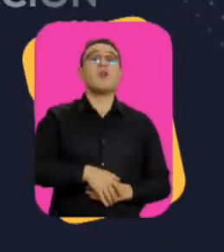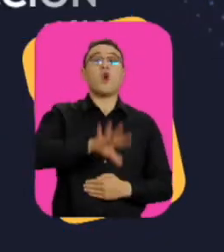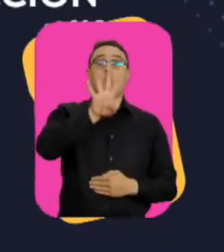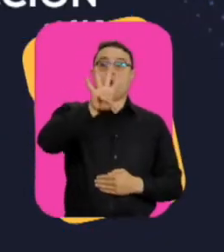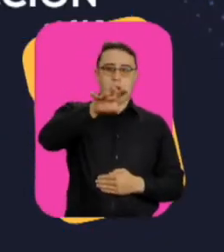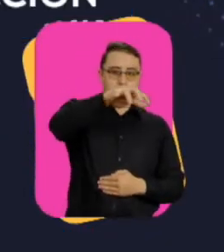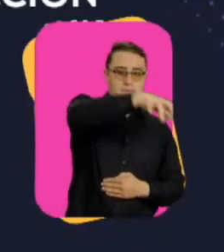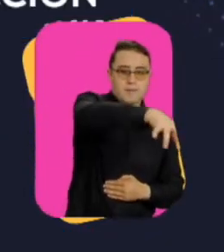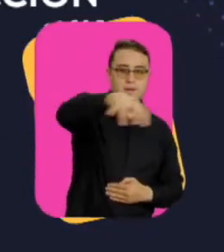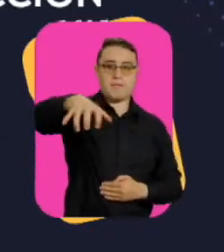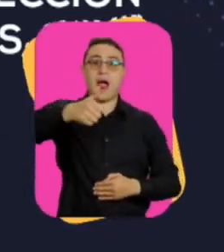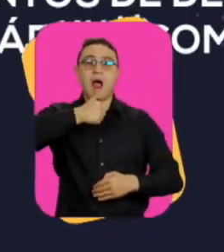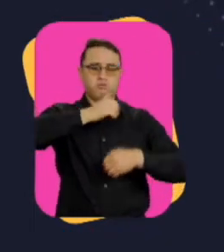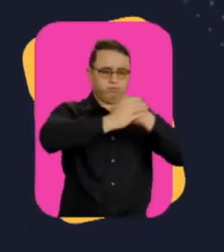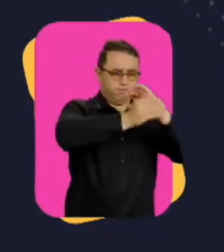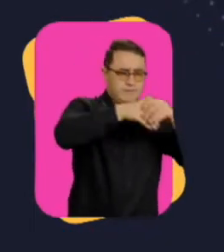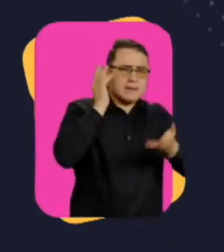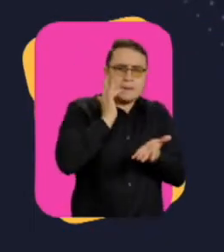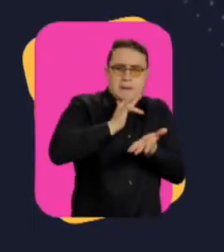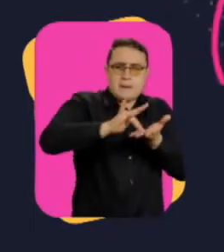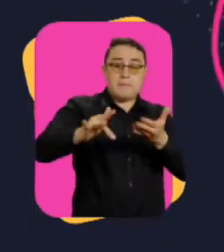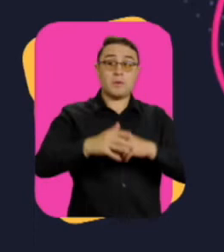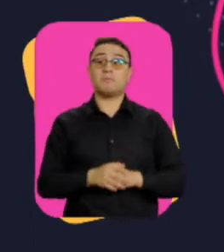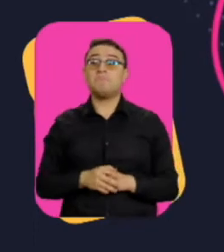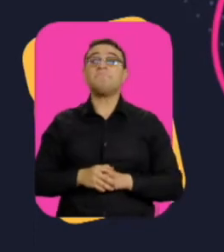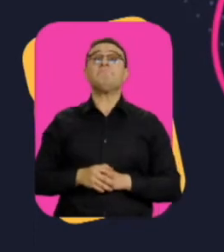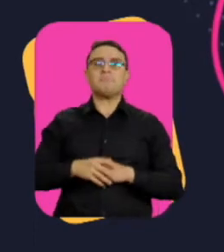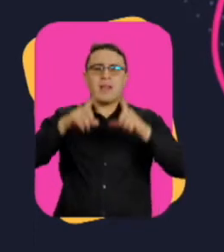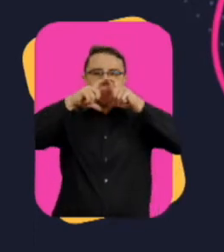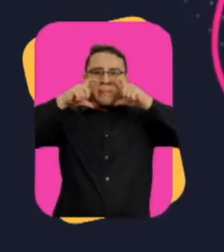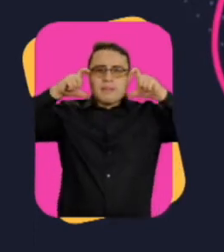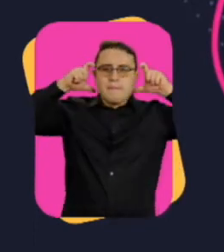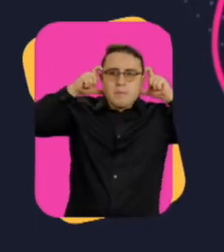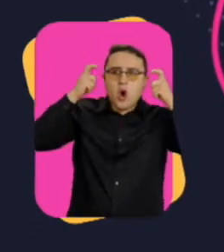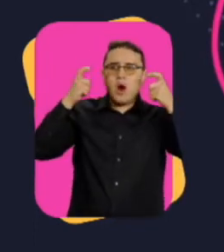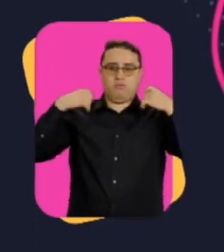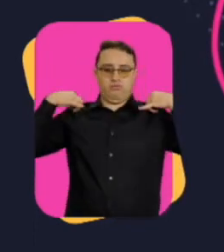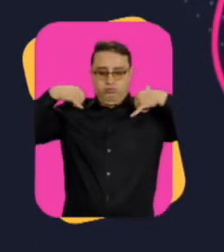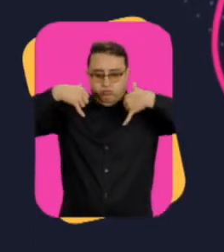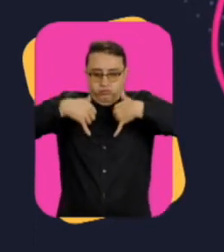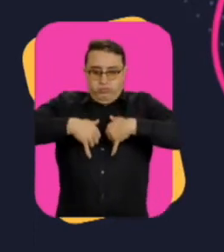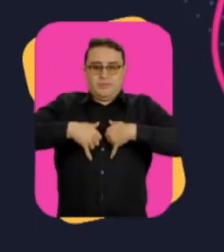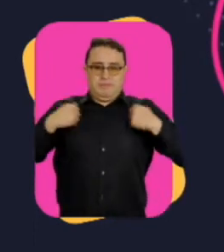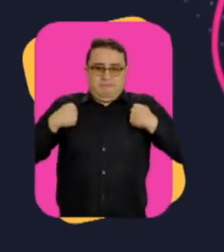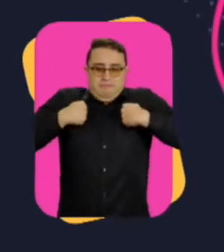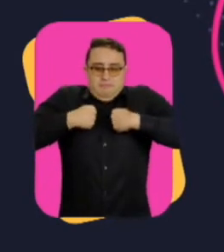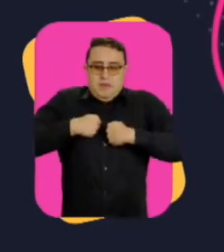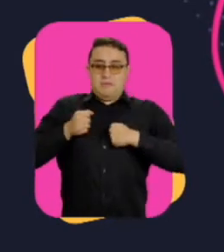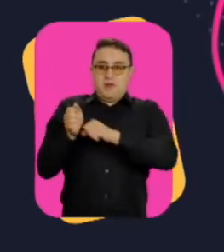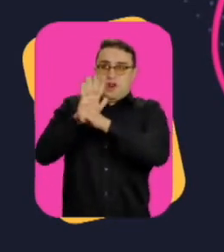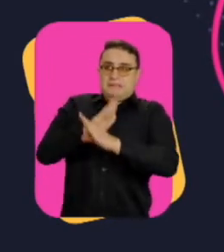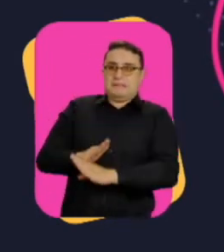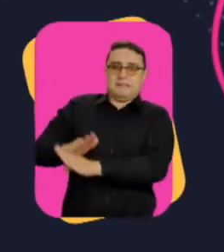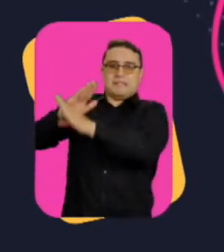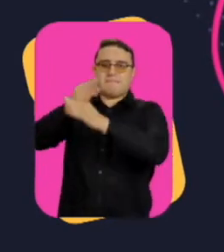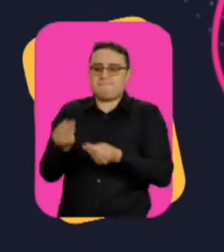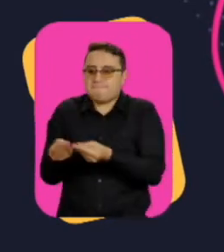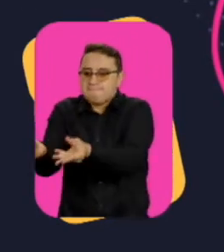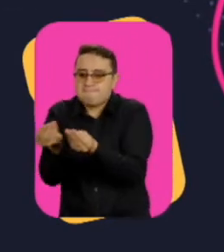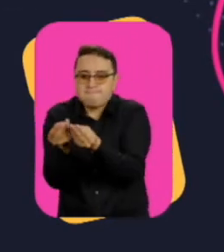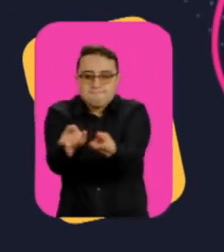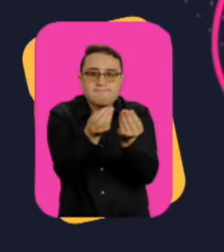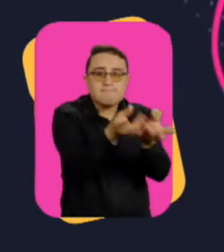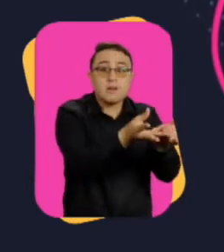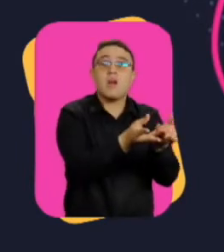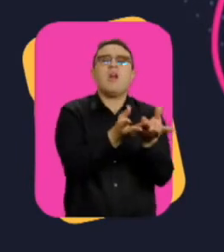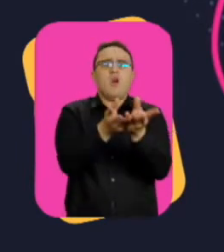desinfección en áreas comunes. Distribución permanente de tapabocas y overoles de bioseguridad. Habilitación de